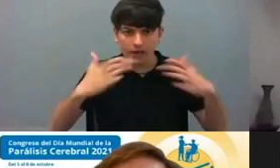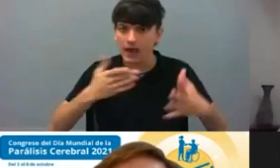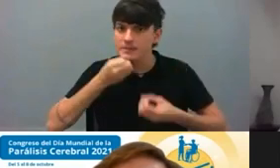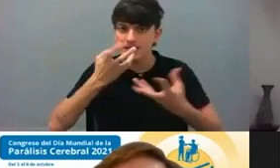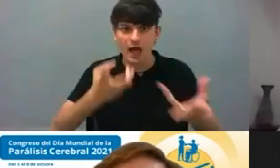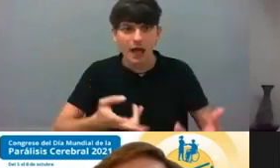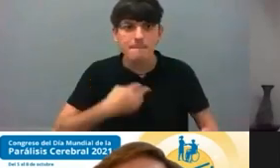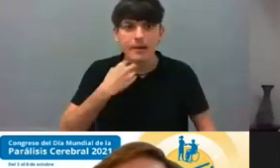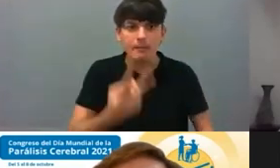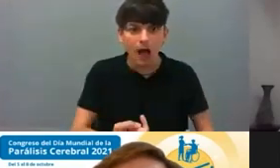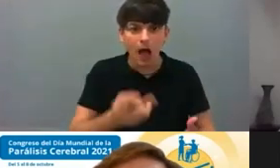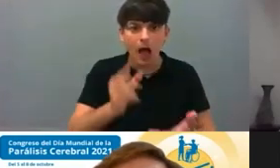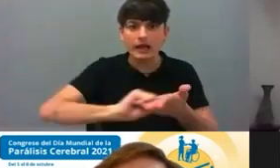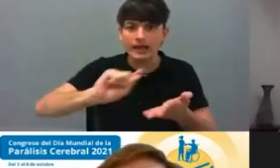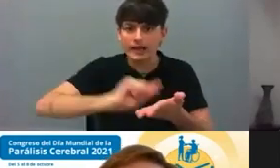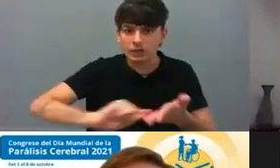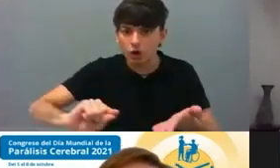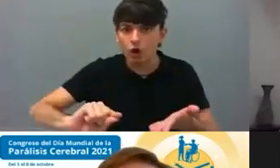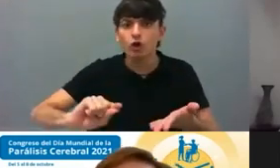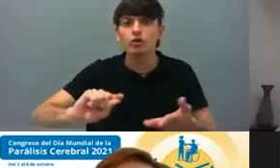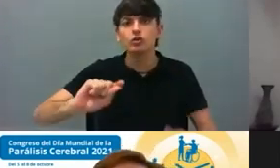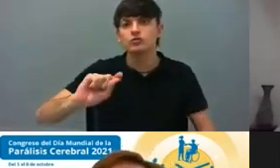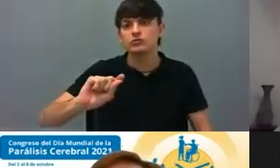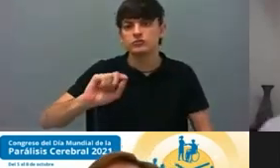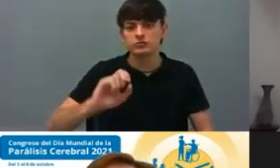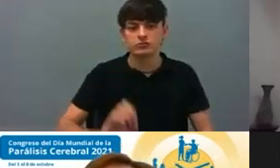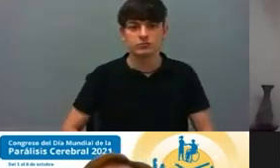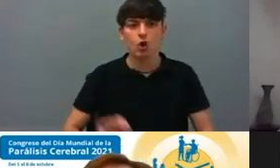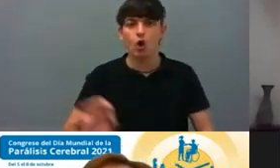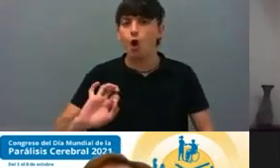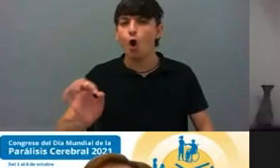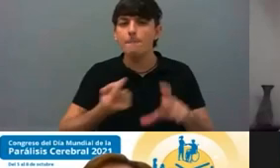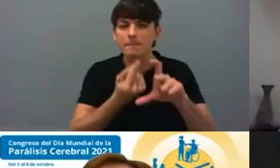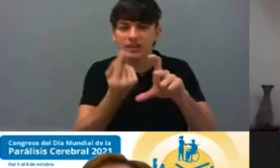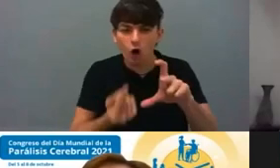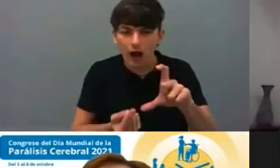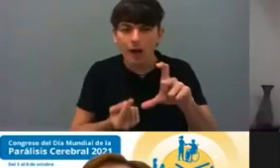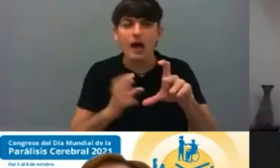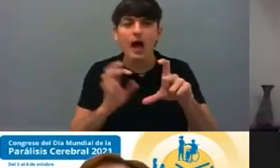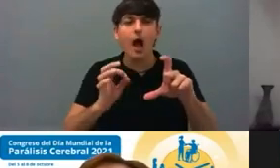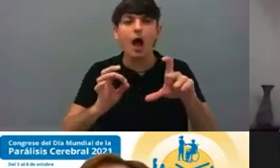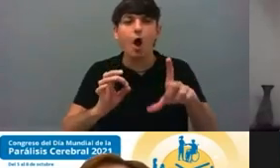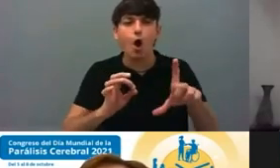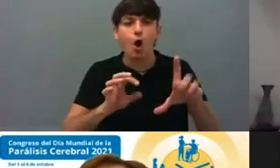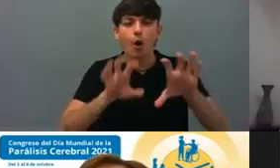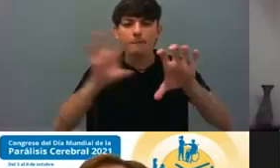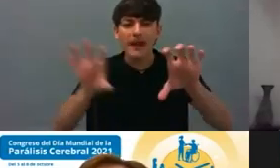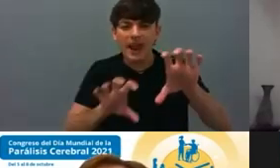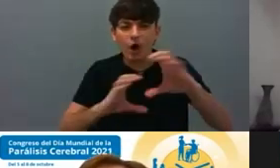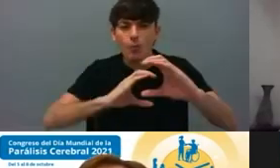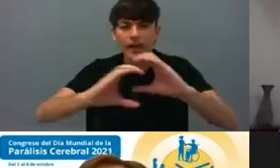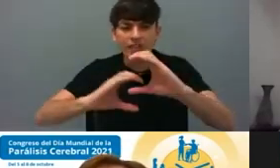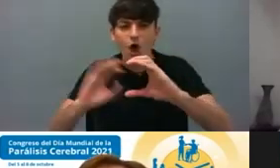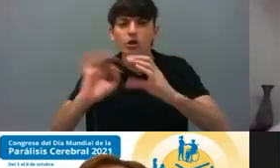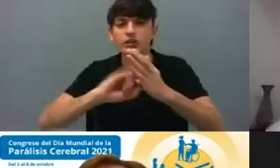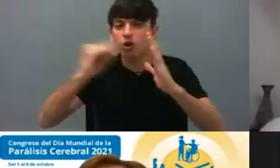verbal, escrito o soportado por pictogramas, por paneles de comunicación o por tecnologías,